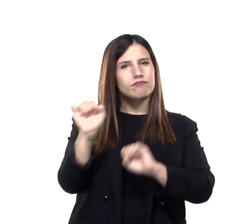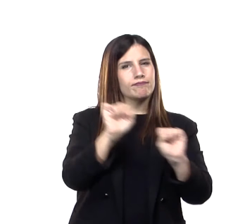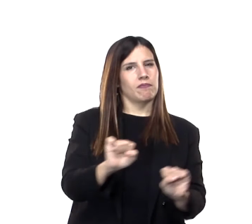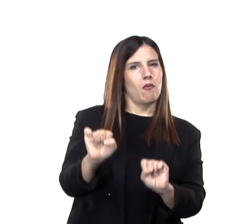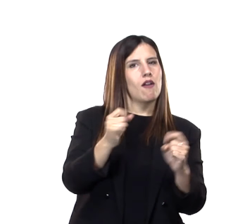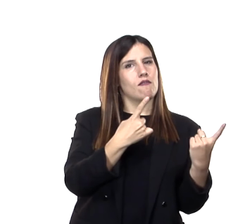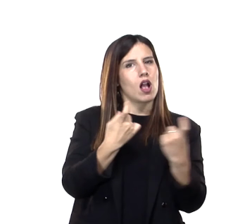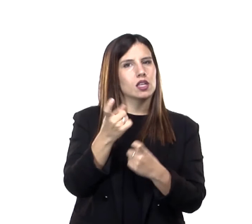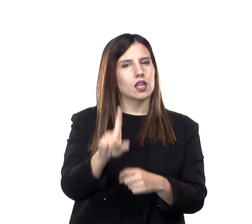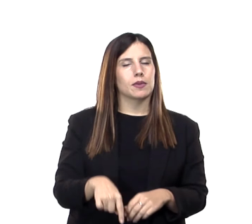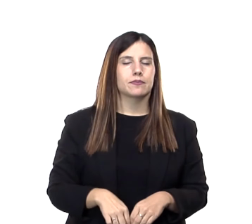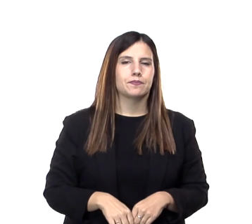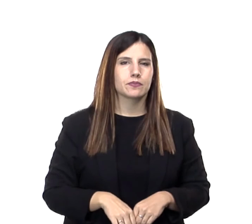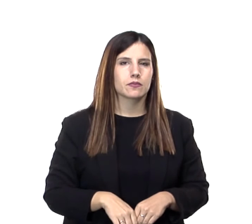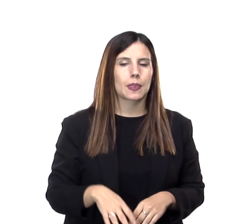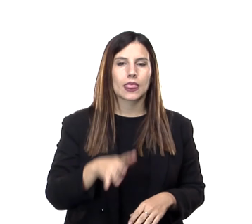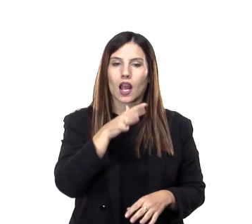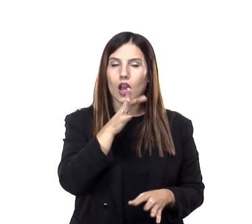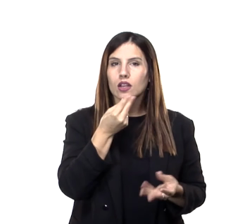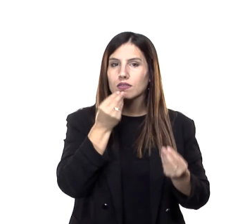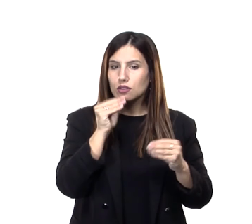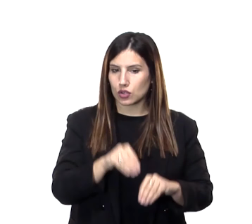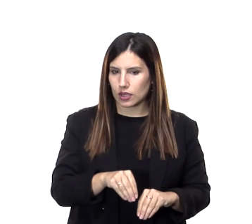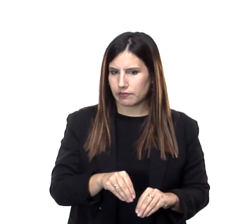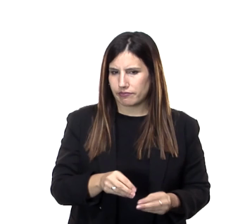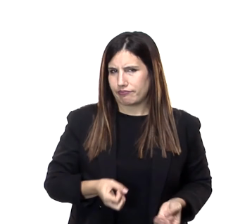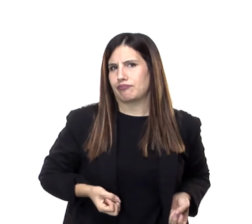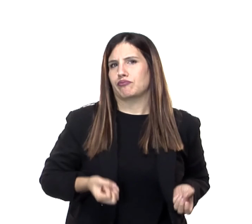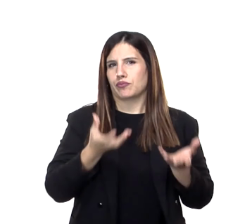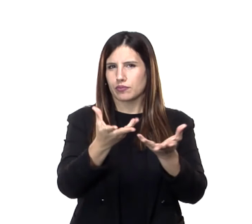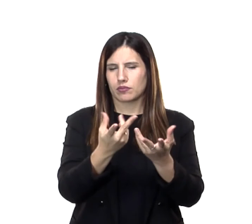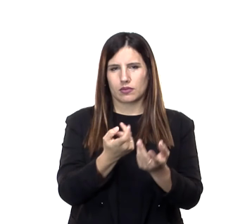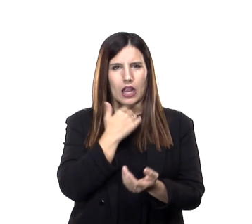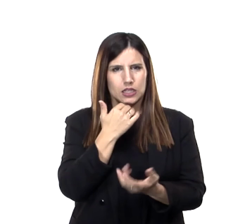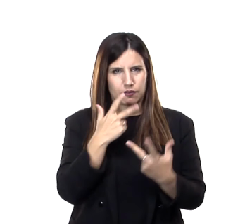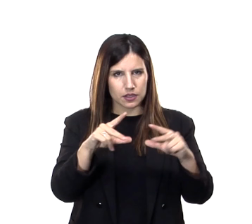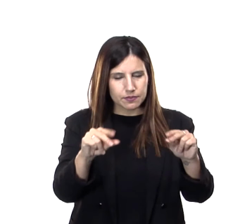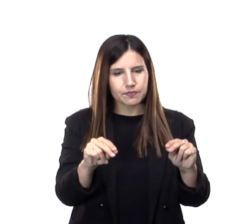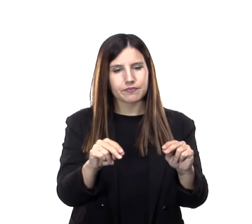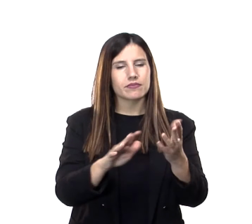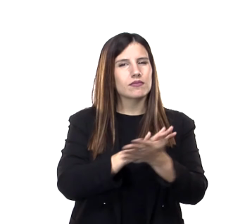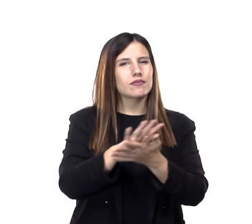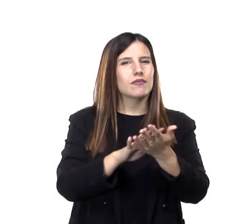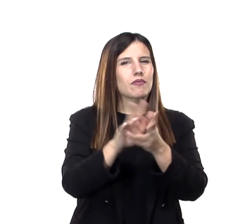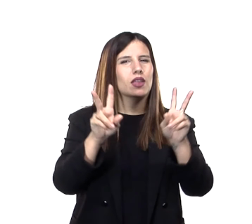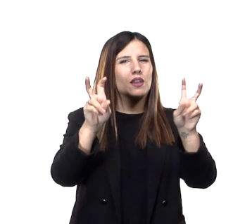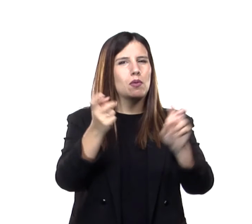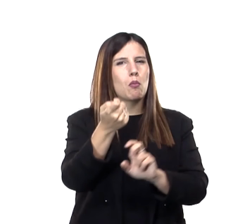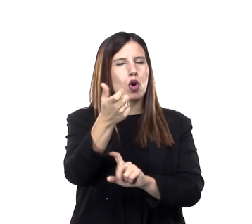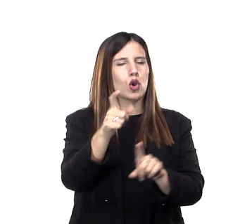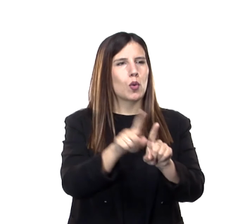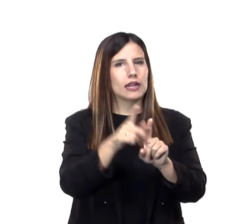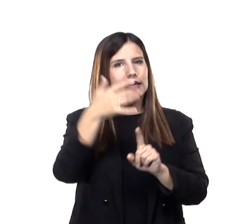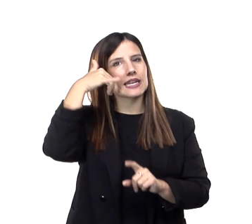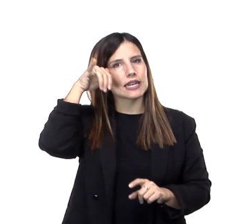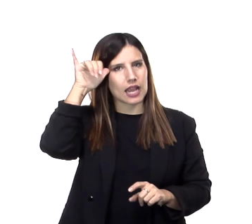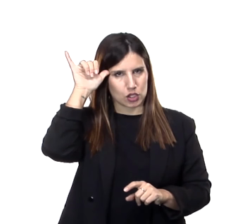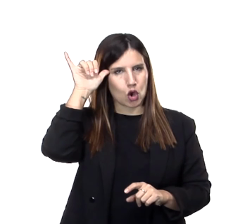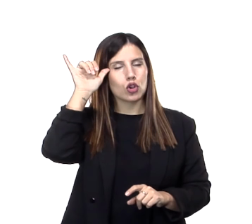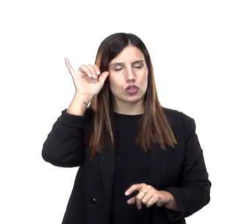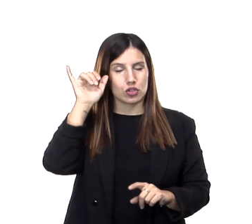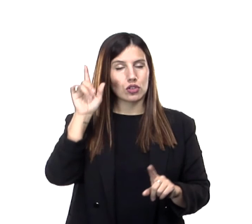voy a terminar con esta historia que como cuento ilustra un poco los riesgos a los que no estamos exponiendo y que nos